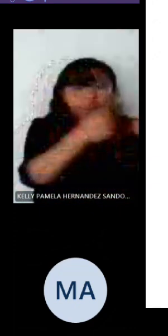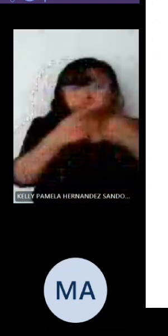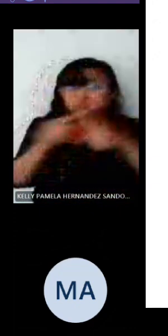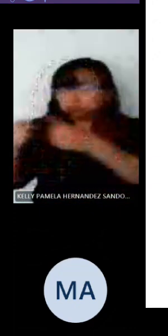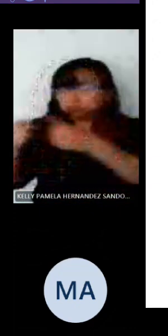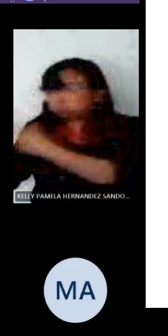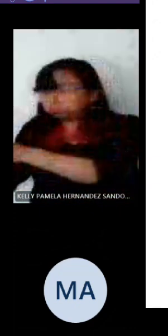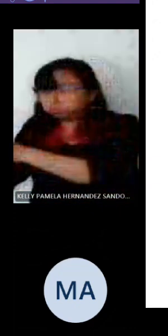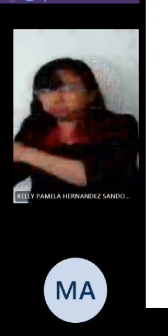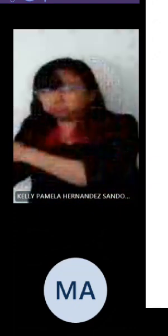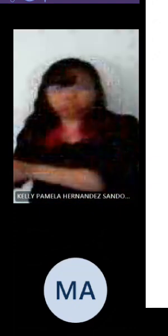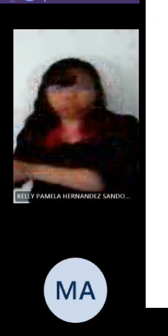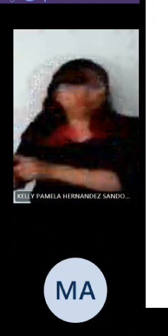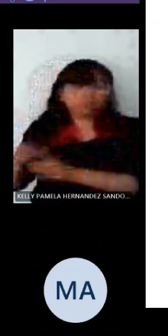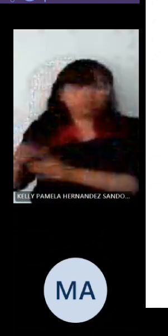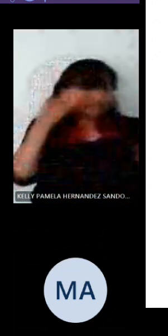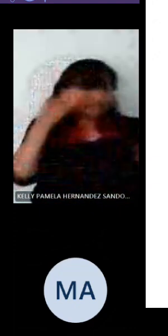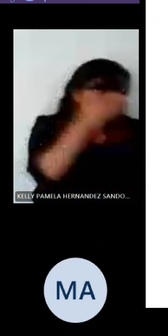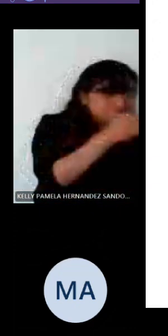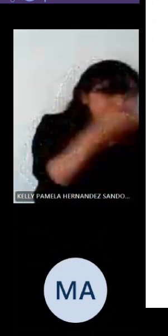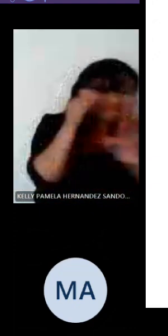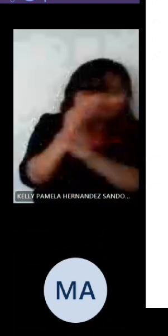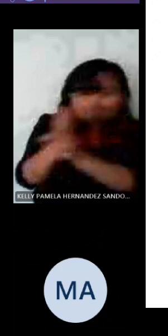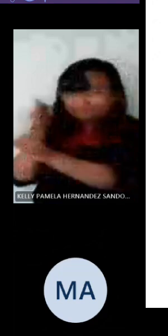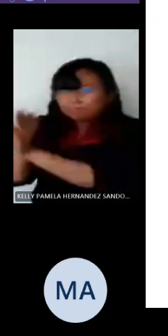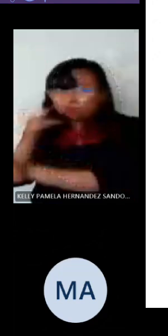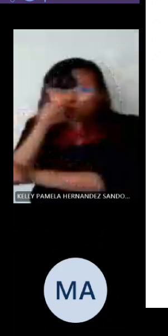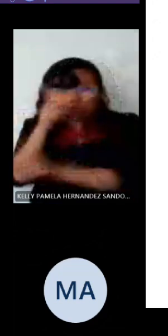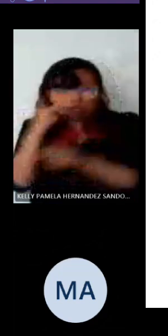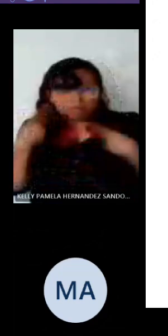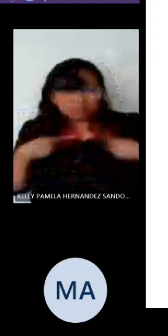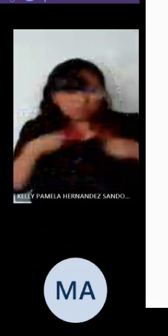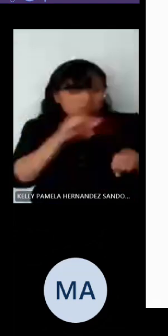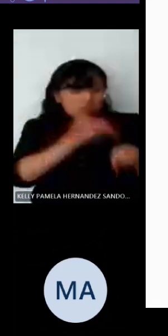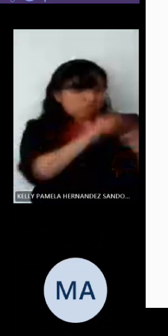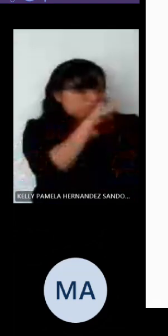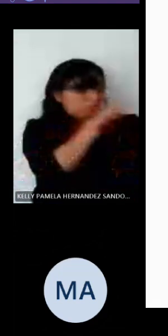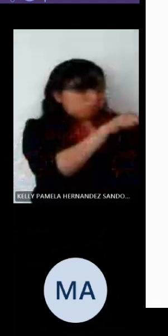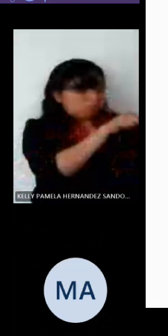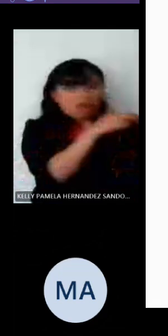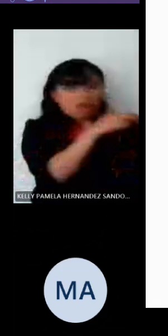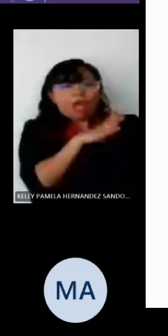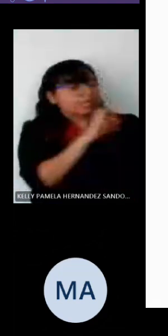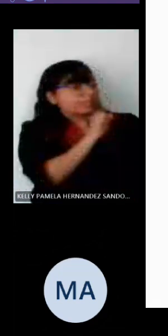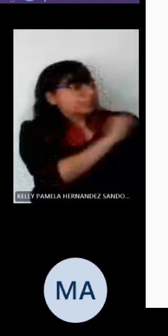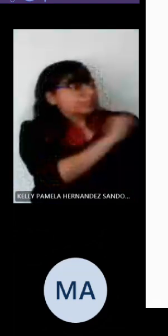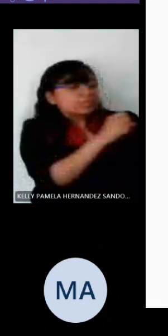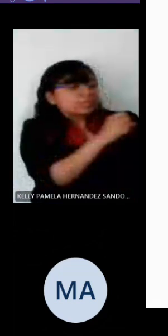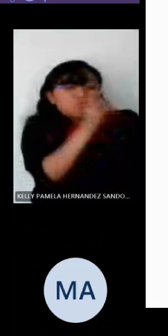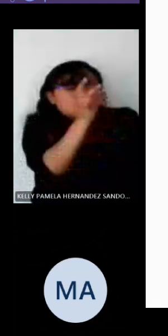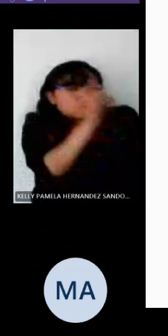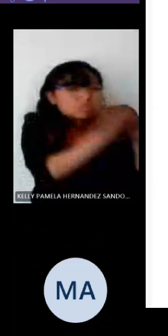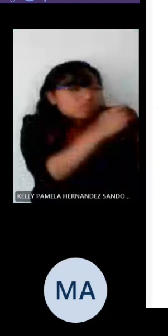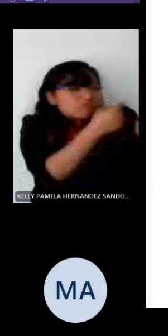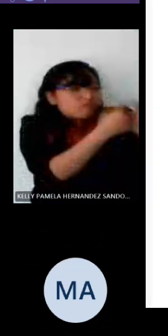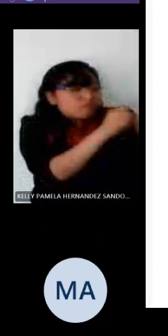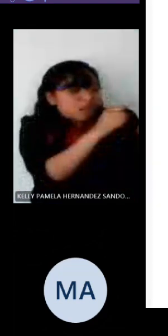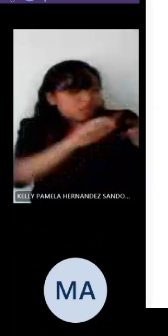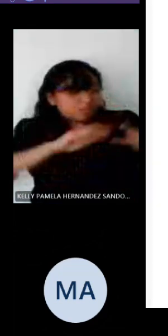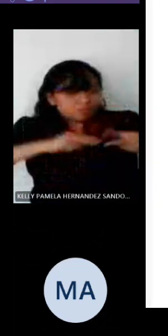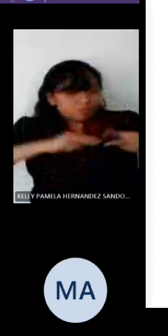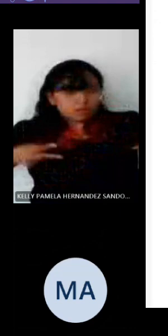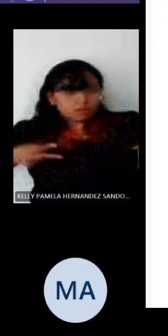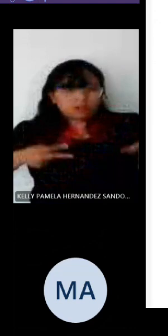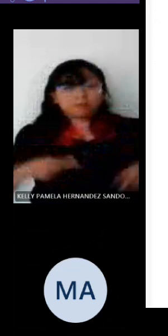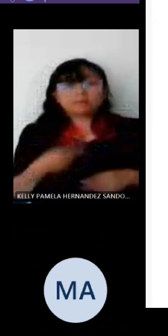Pérez, es decir, específicamente como este paciente, y no hay otro paciente en el mundo que tenga exactamente la misma mutación. Entonces, como se ve, el grado